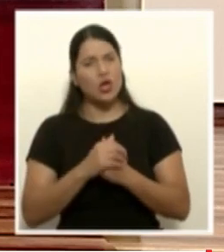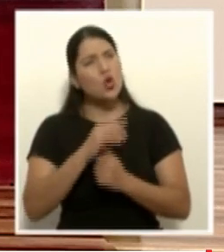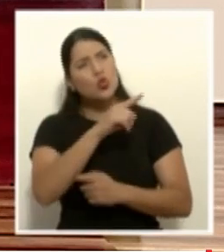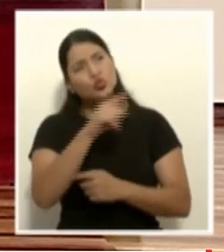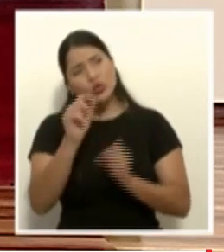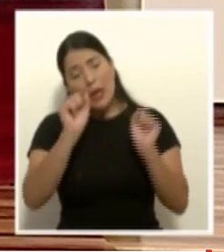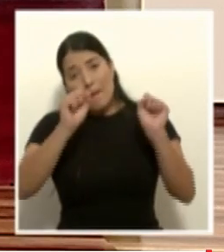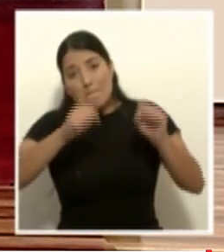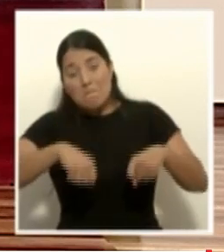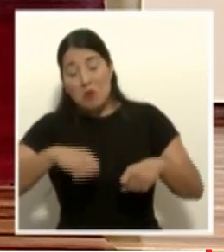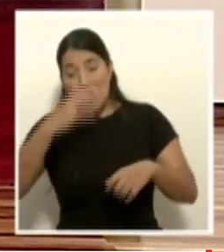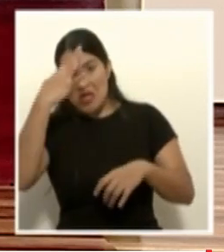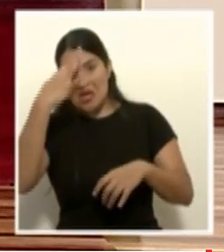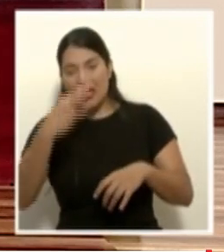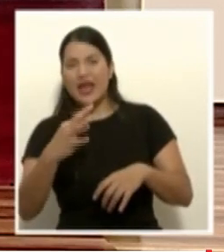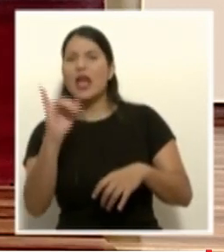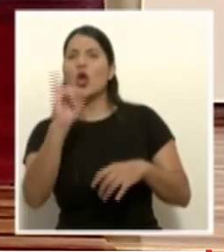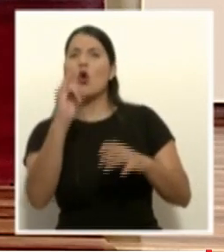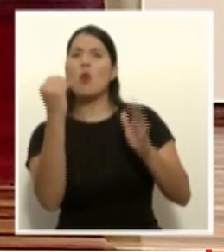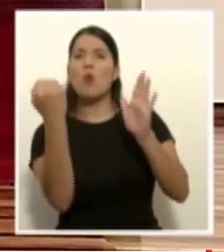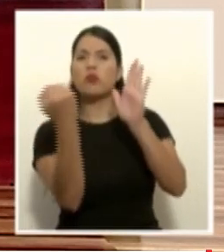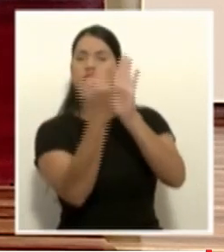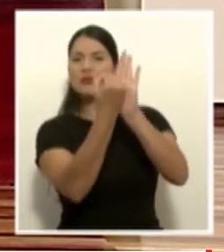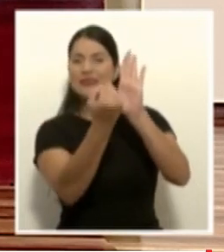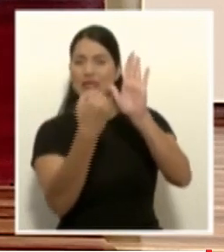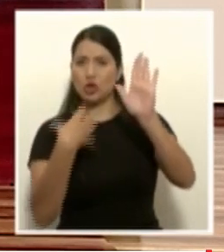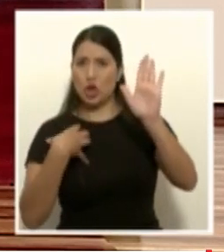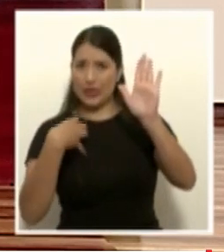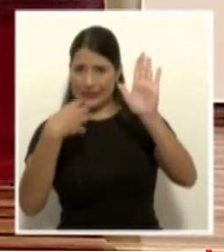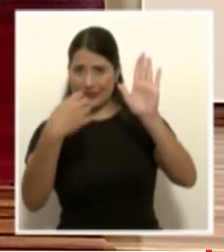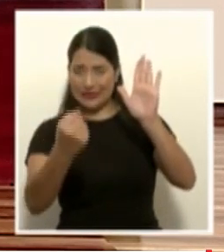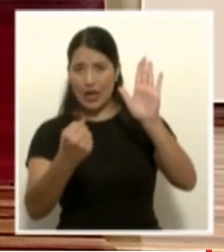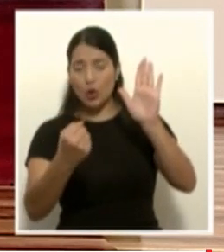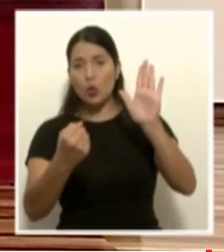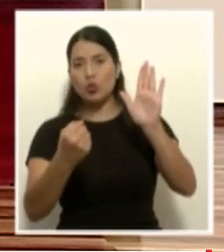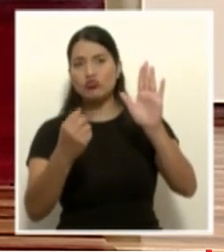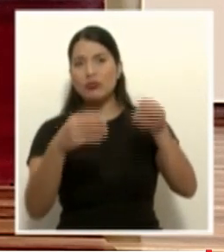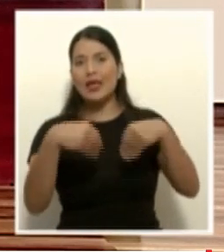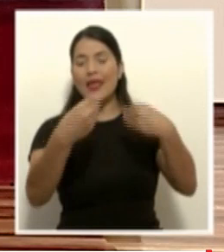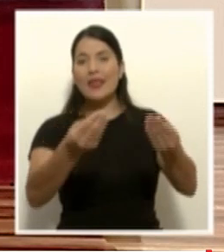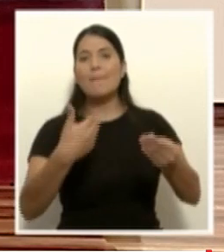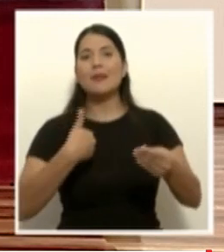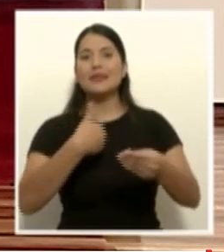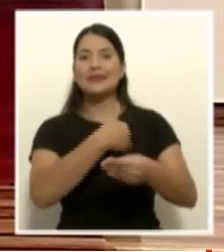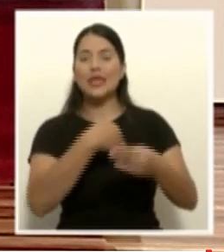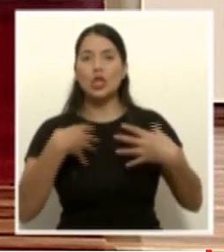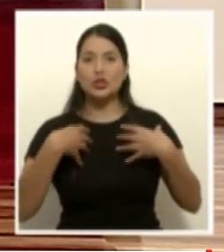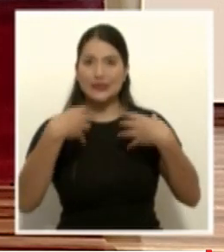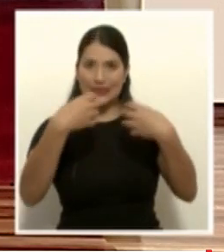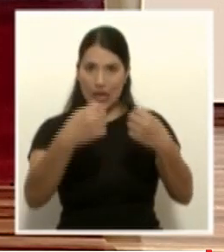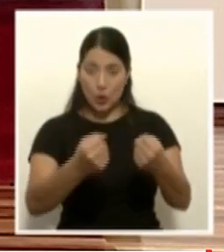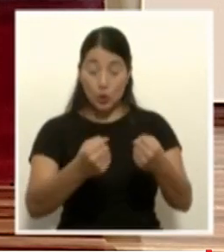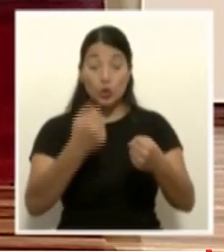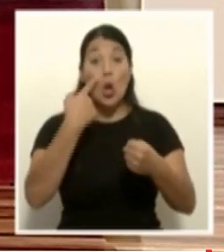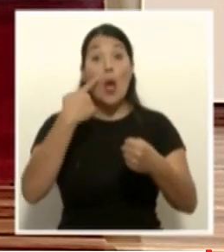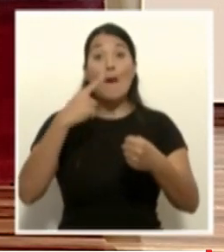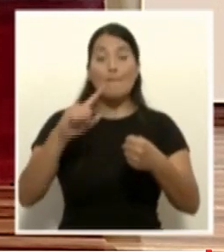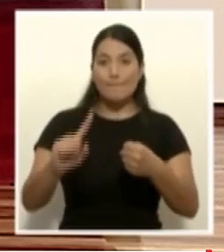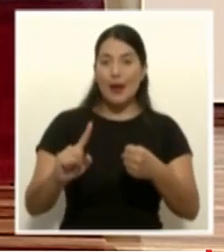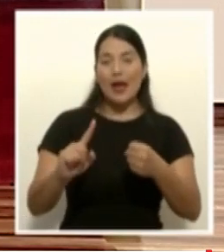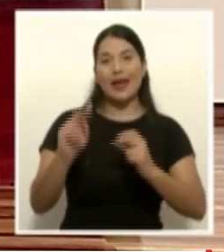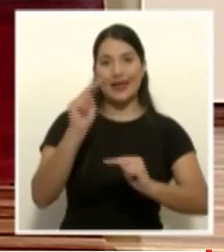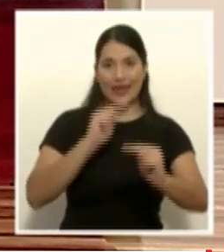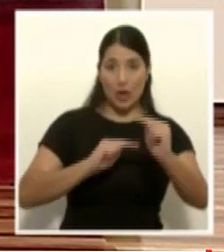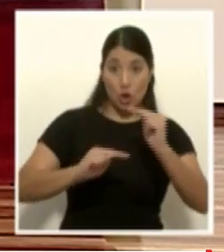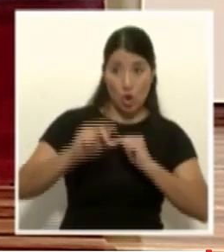de sello de salud visible emitido por el mismo Ministerio de Salud para los establecimientos que hoy piden